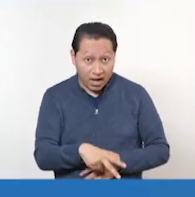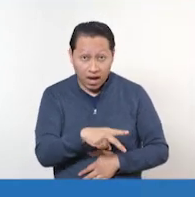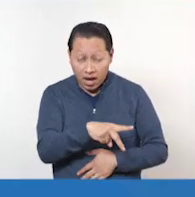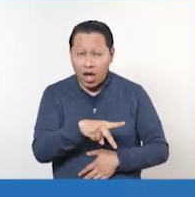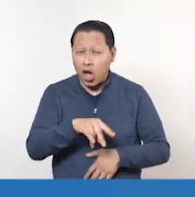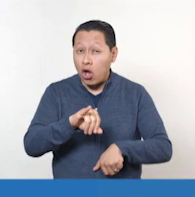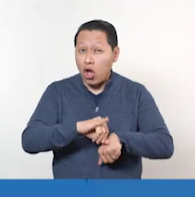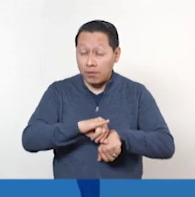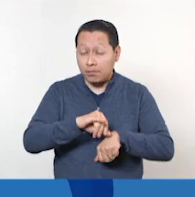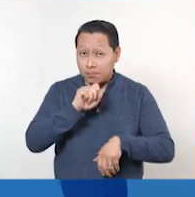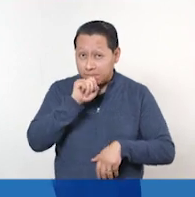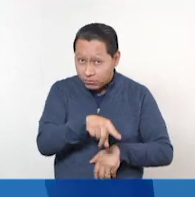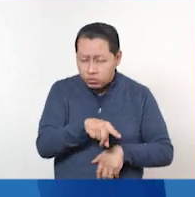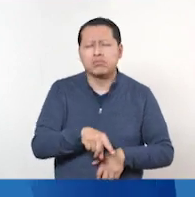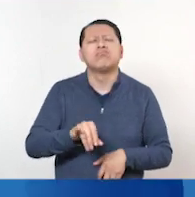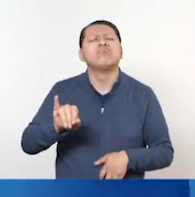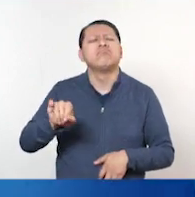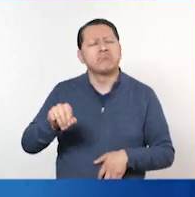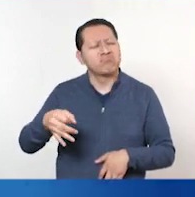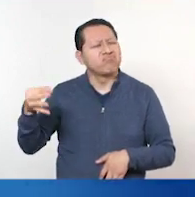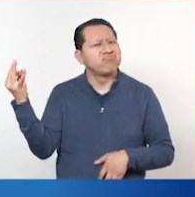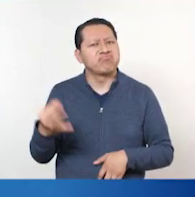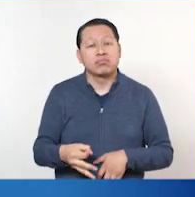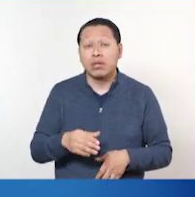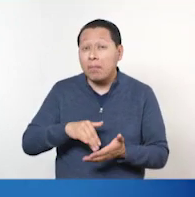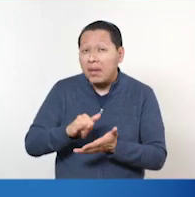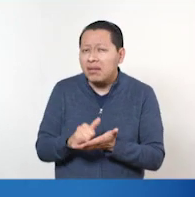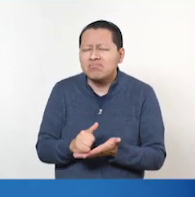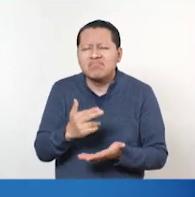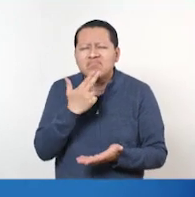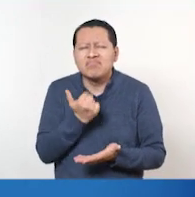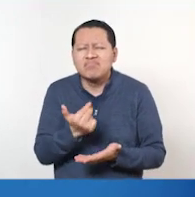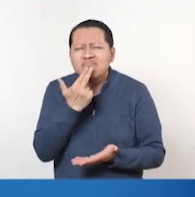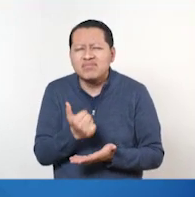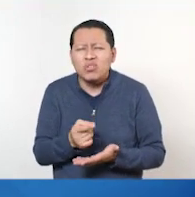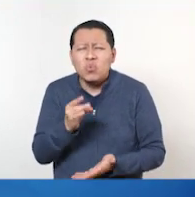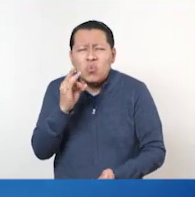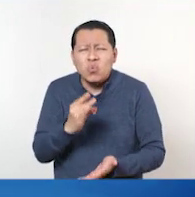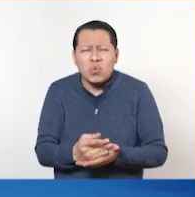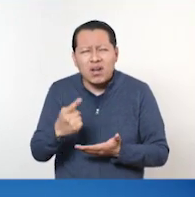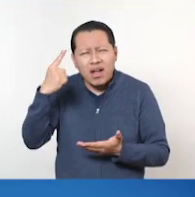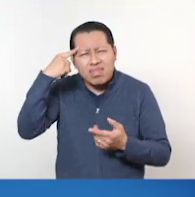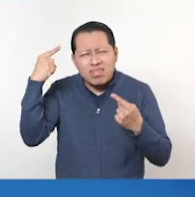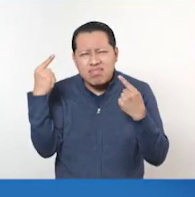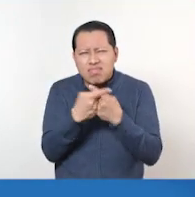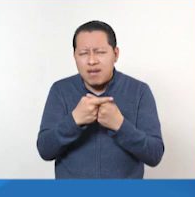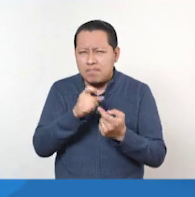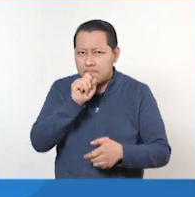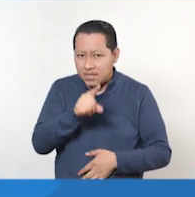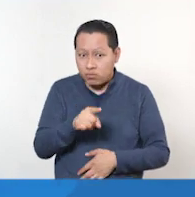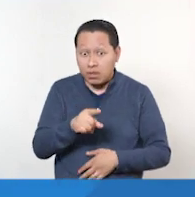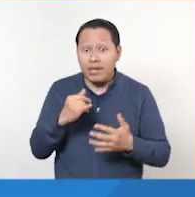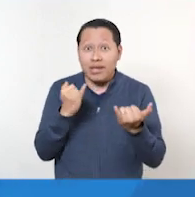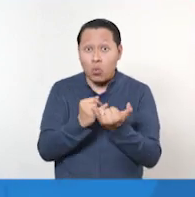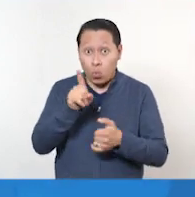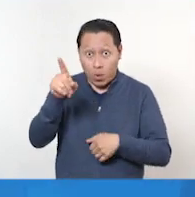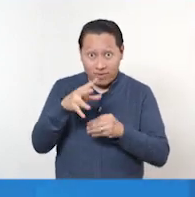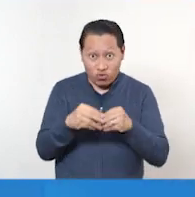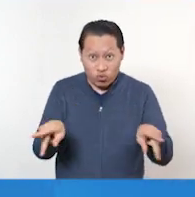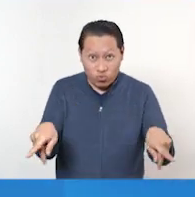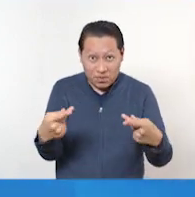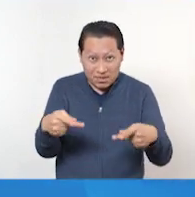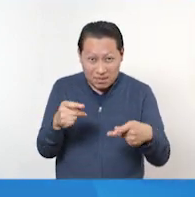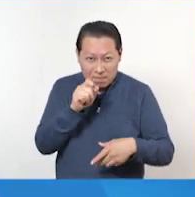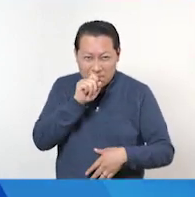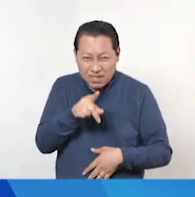tú, Robert? Sí, miñero William. El maya ya no sirve para nada, solo da puro dolor de cabeza. Eso nos dijo también